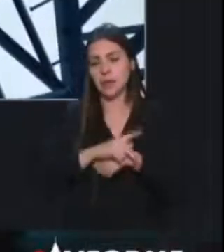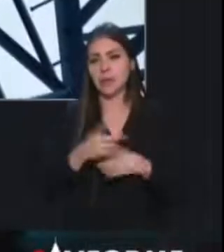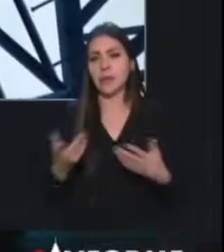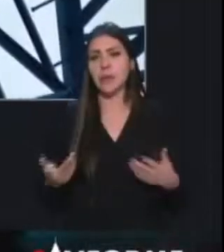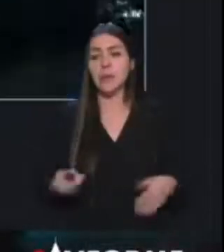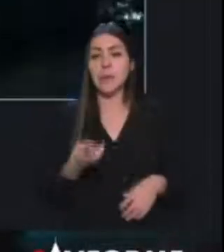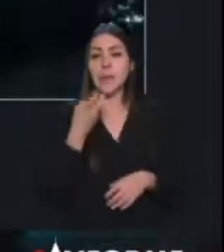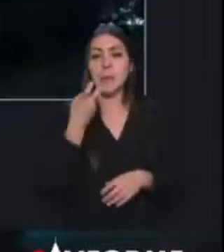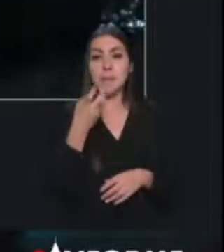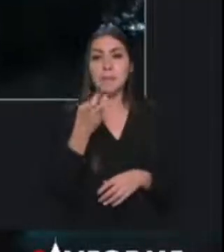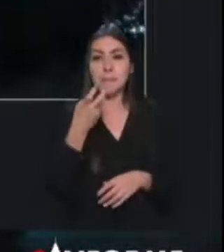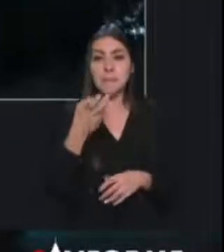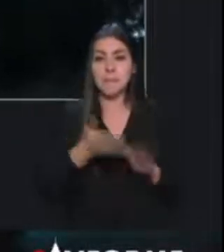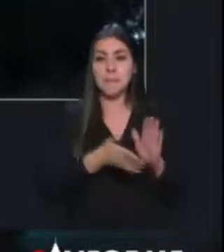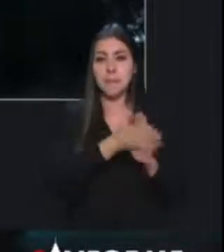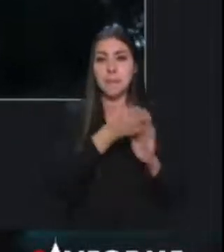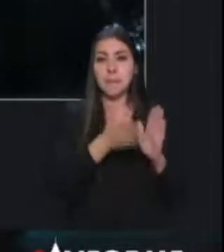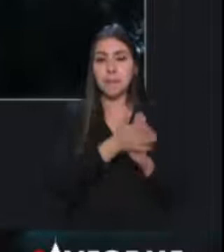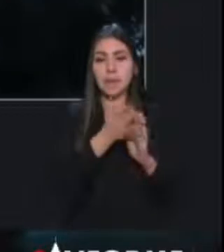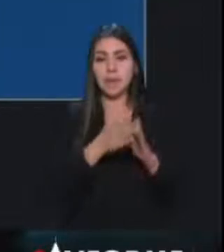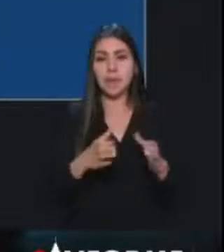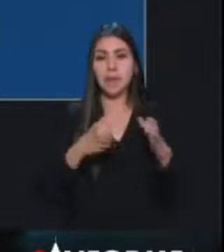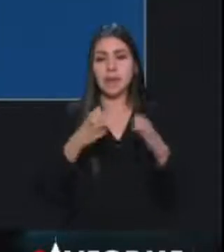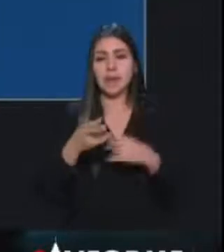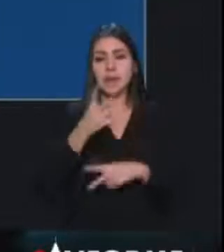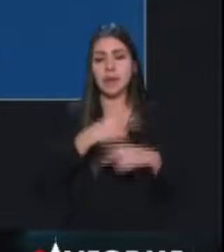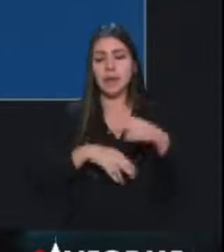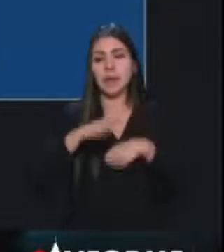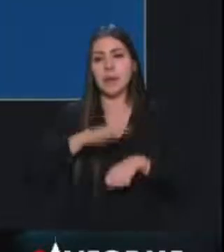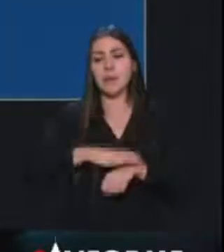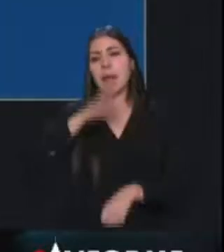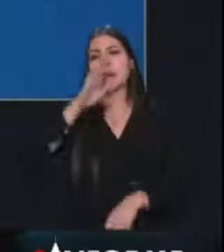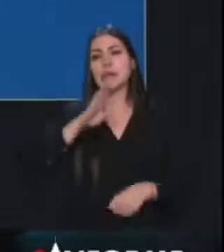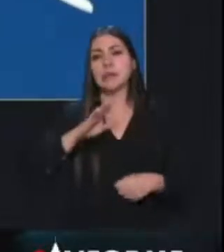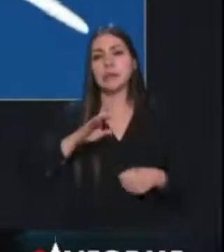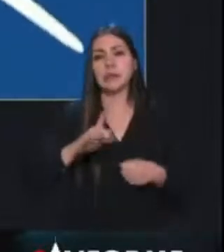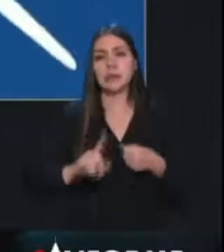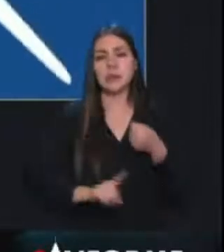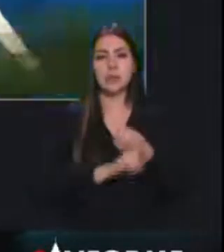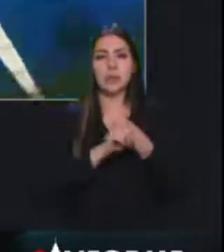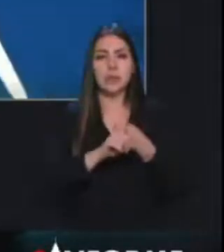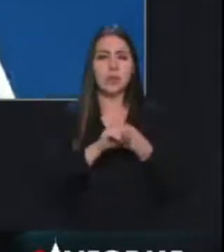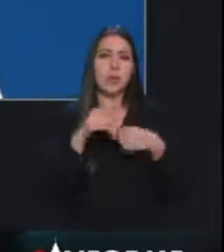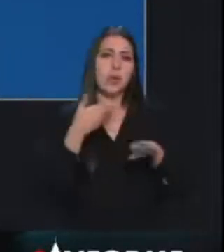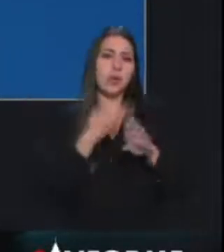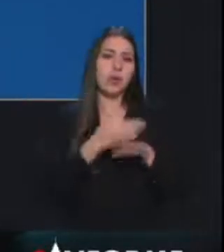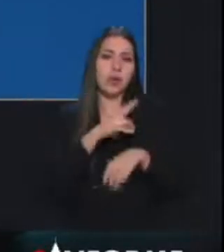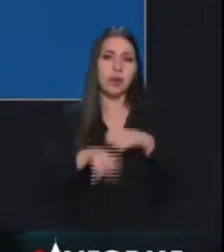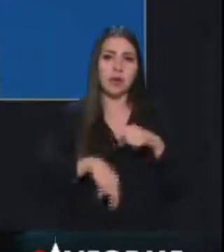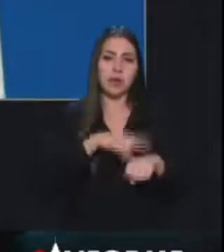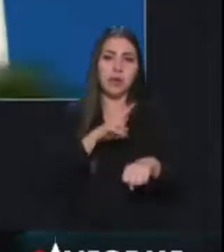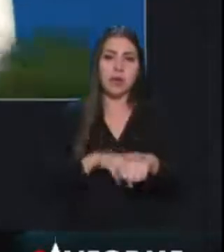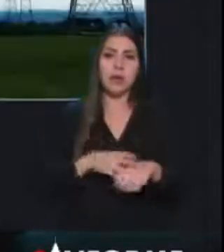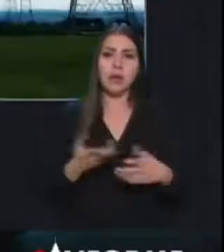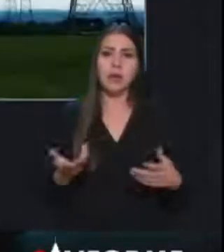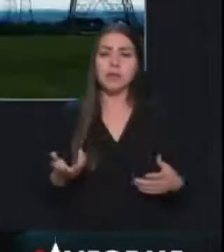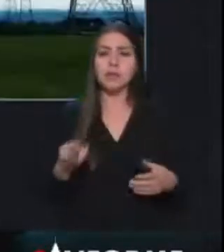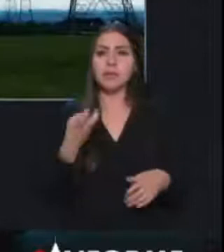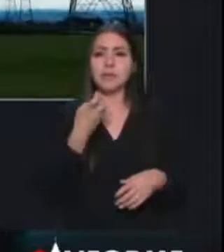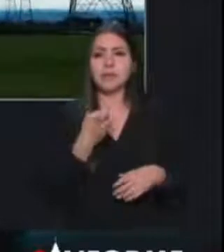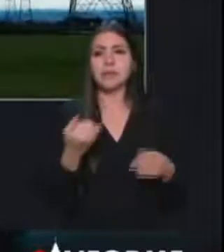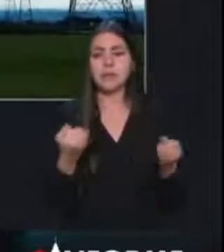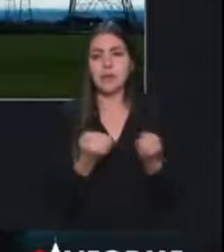obras de ingeniería que mayor impacto genera sobre el ecosistema y pues eso no deja de